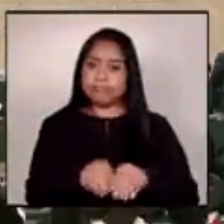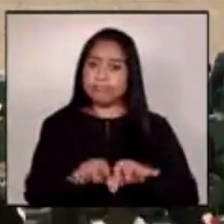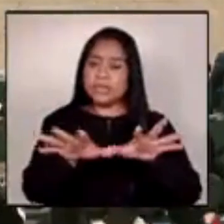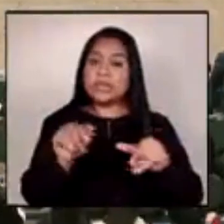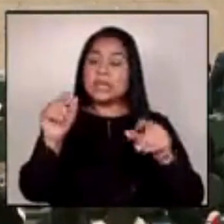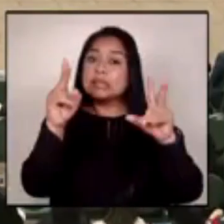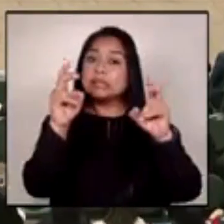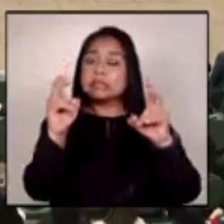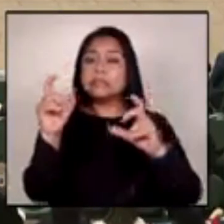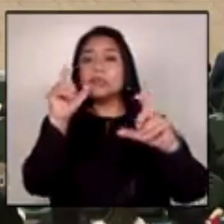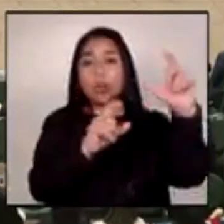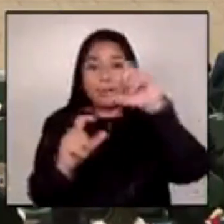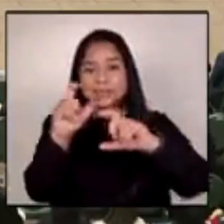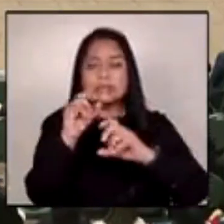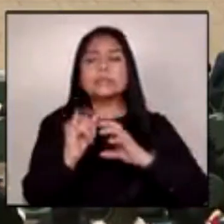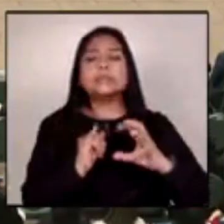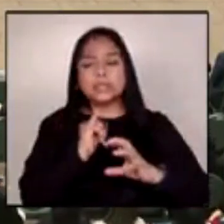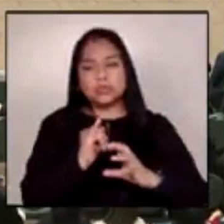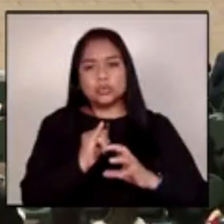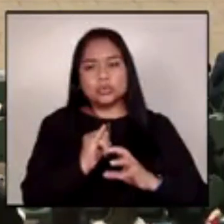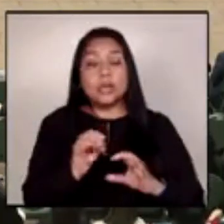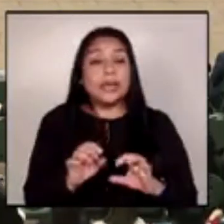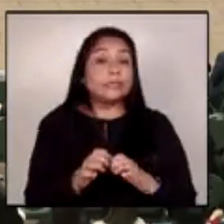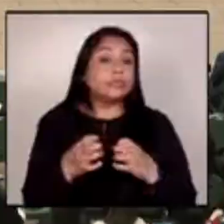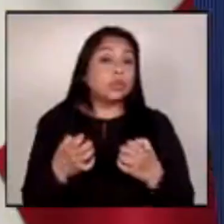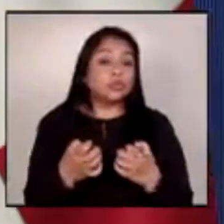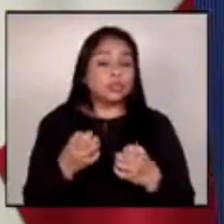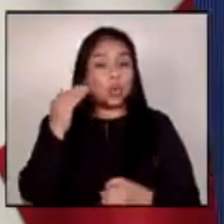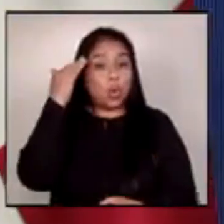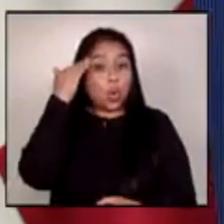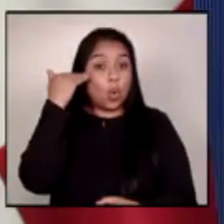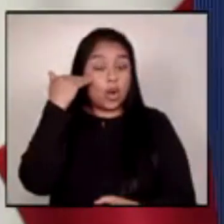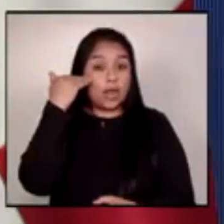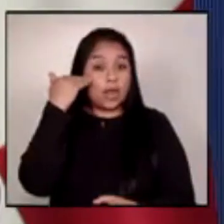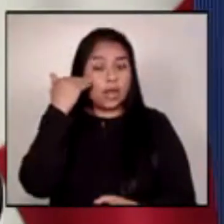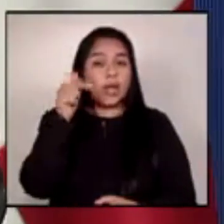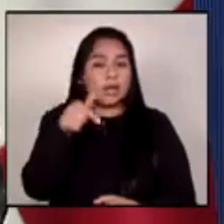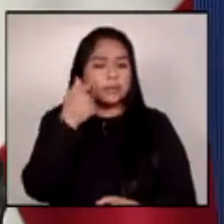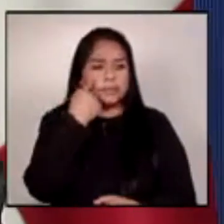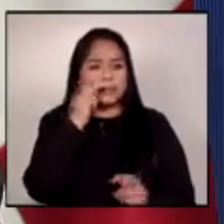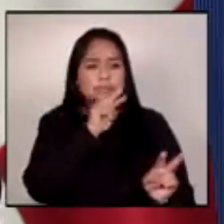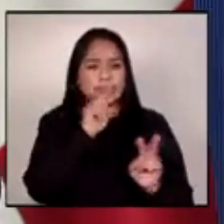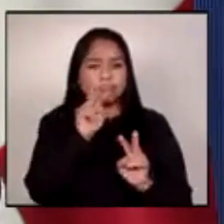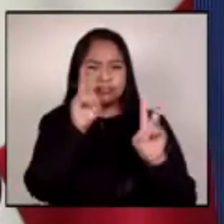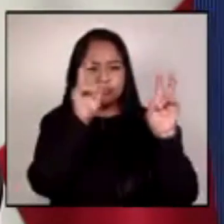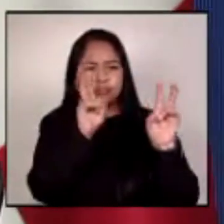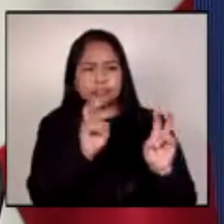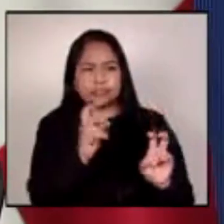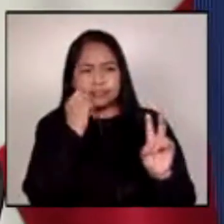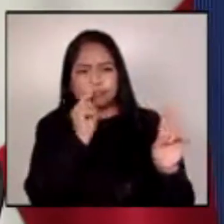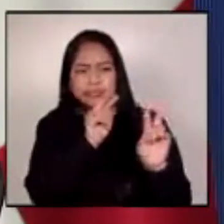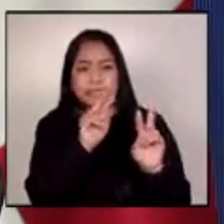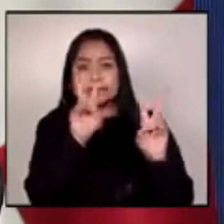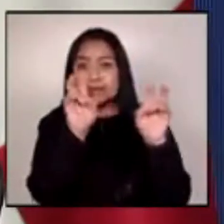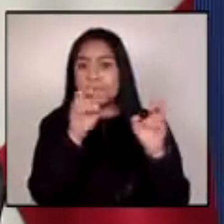comercial e internacional. Entonces, Corea, tomando en cuenta estos desafíos ante la economía